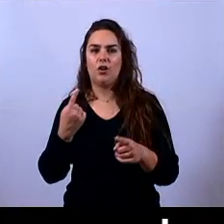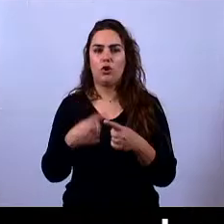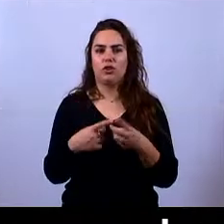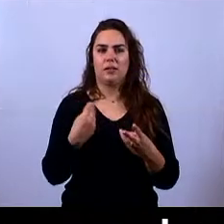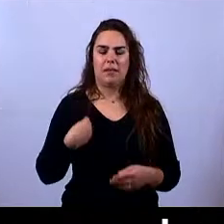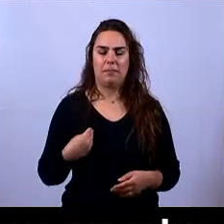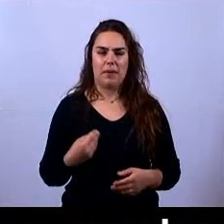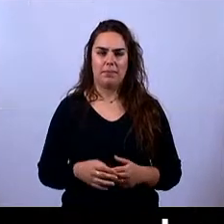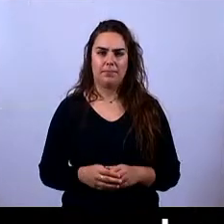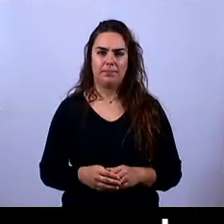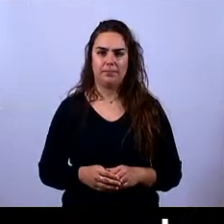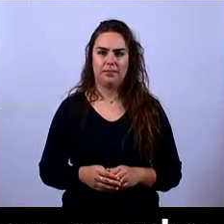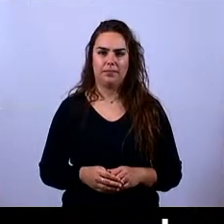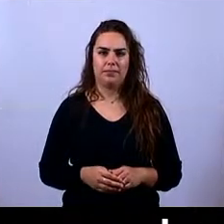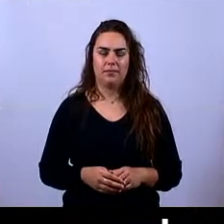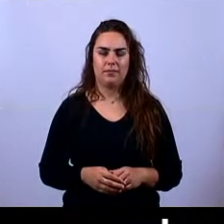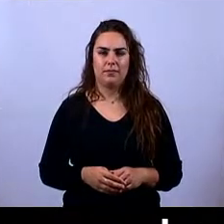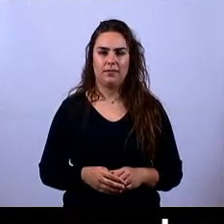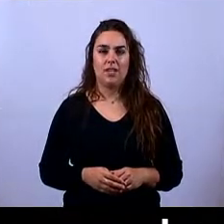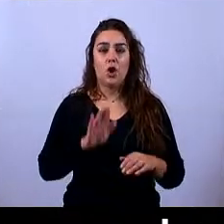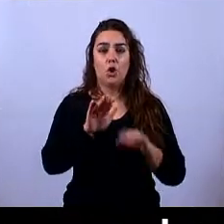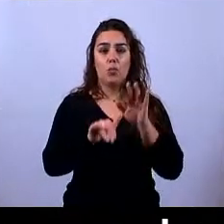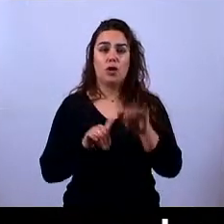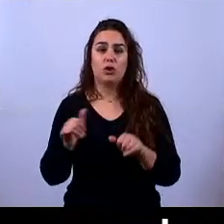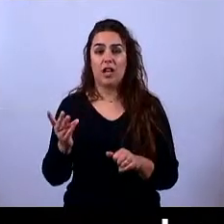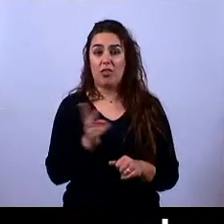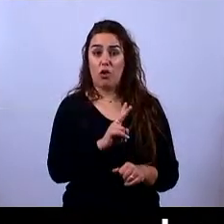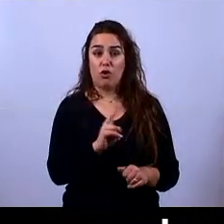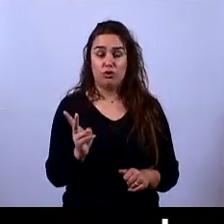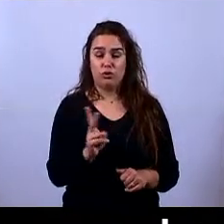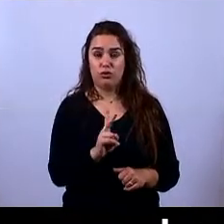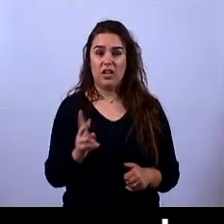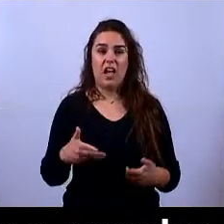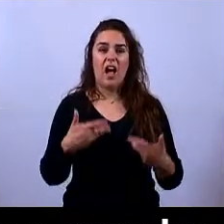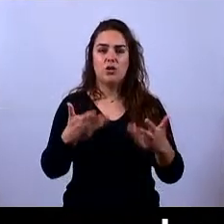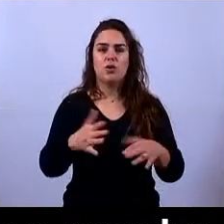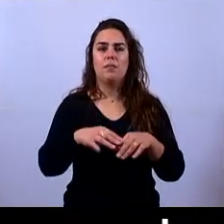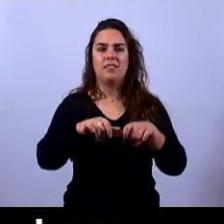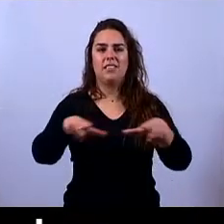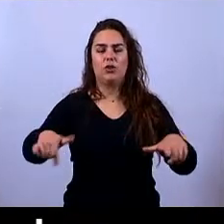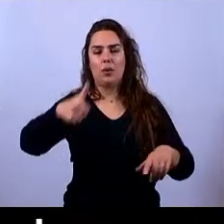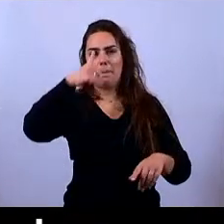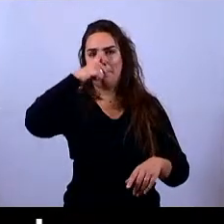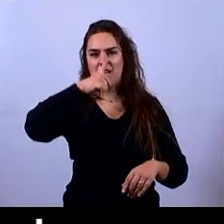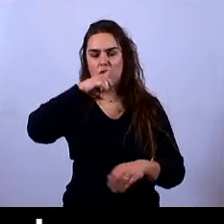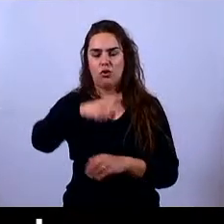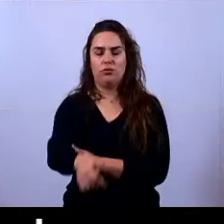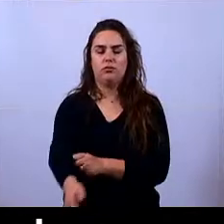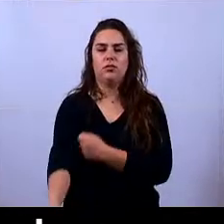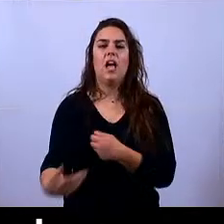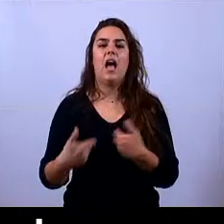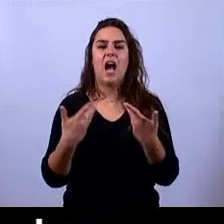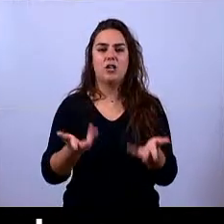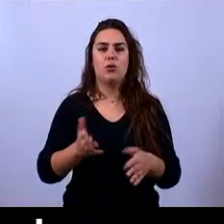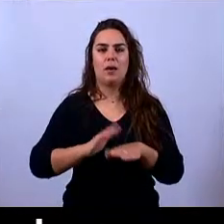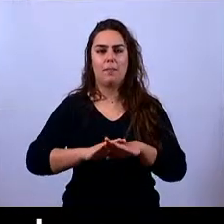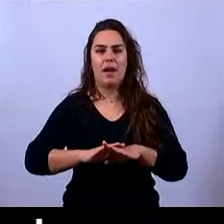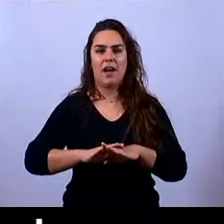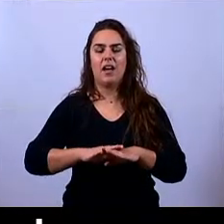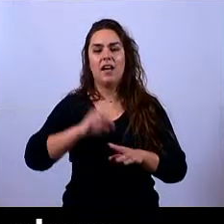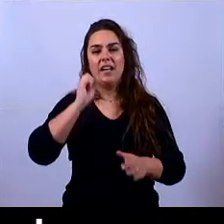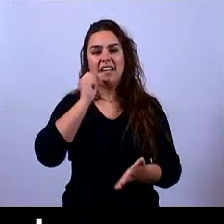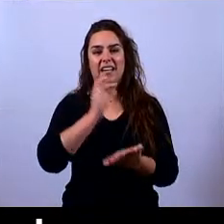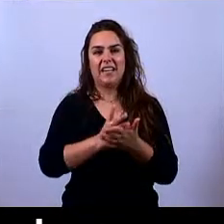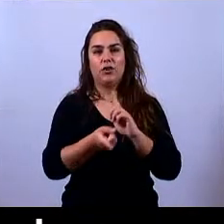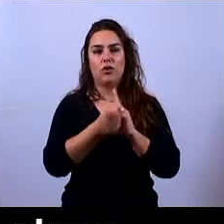productos. Con estas 2 convocatorias de ayudas al sector vitivinícola contribuimos a dar respuesta a los retos de